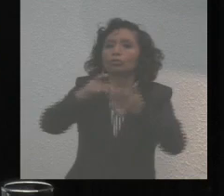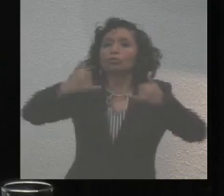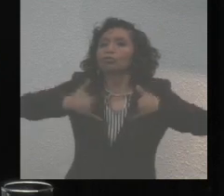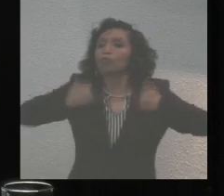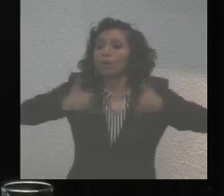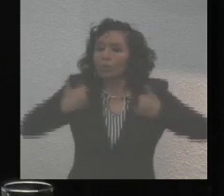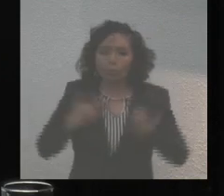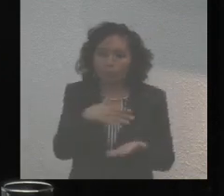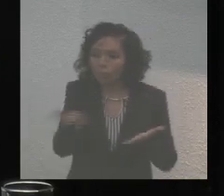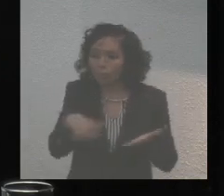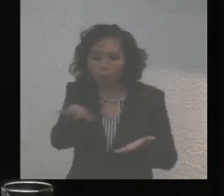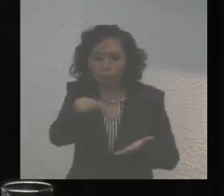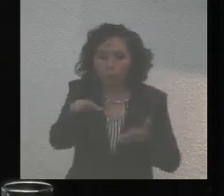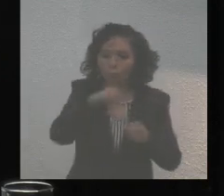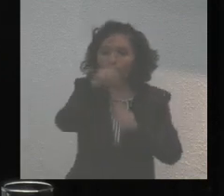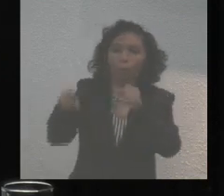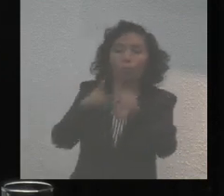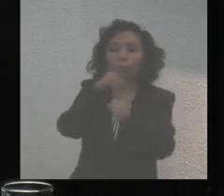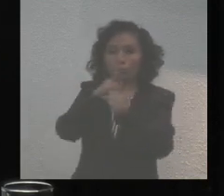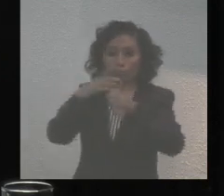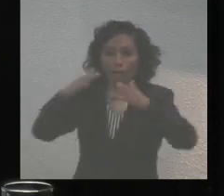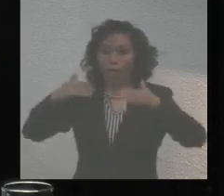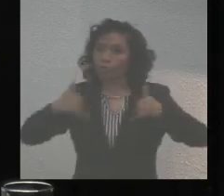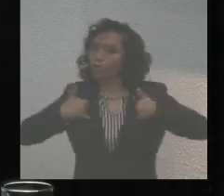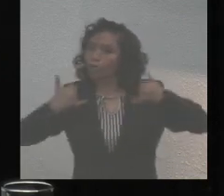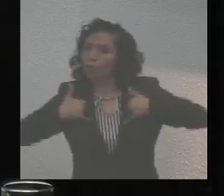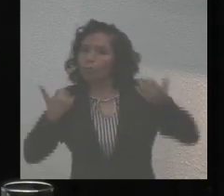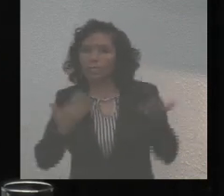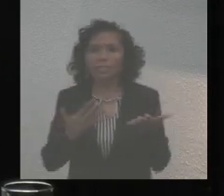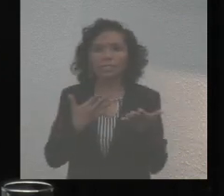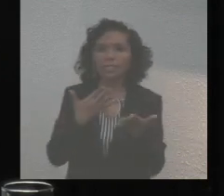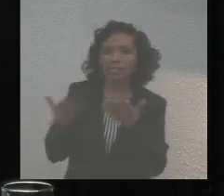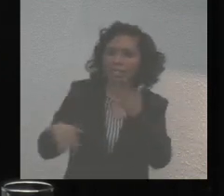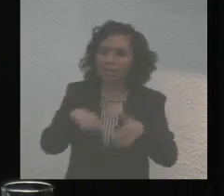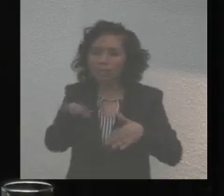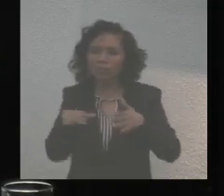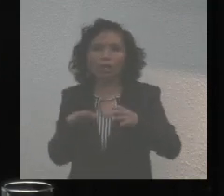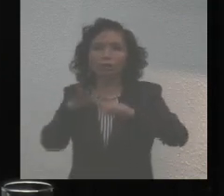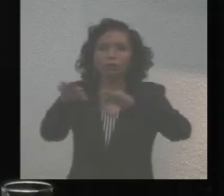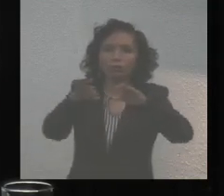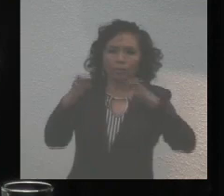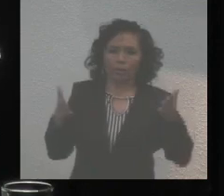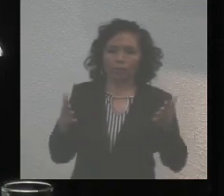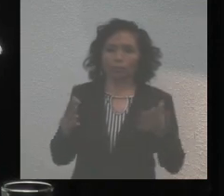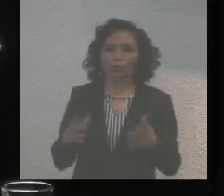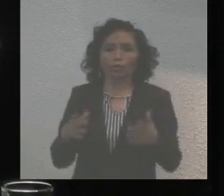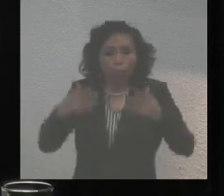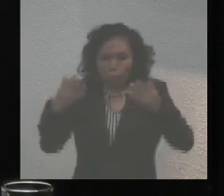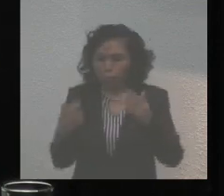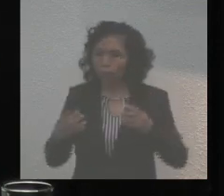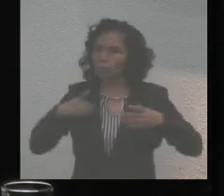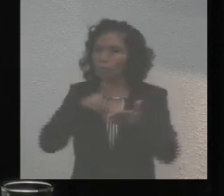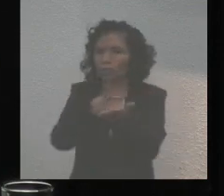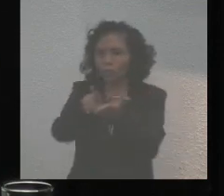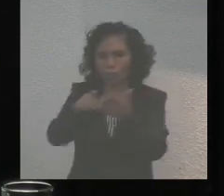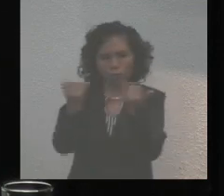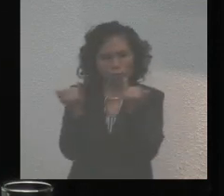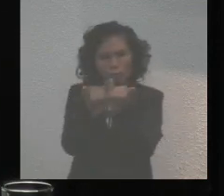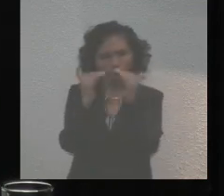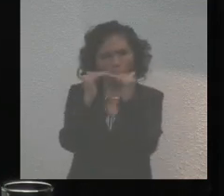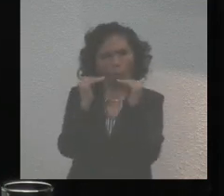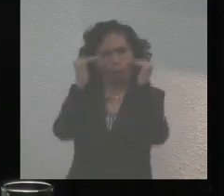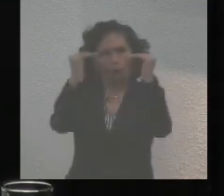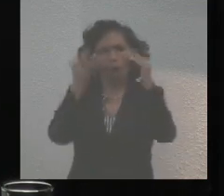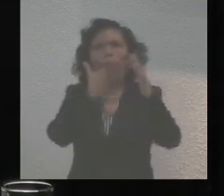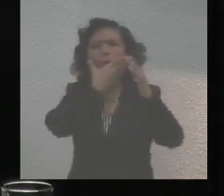que busca más espacios, de una juventud que busca más oportunidades y los derechos por una igualdad plena de género para